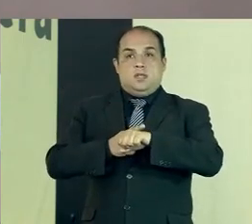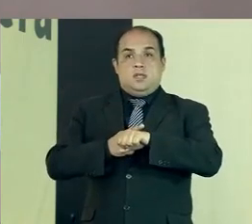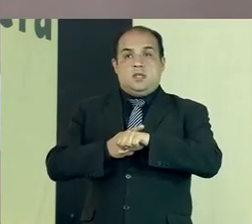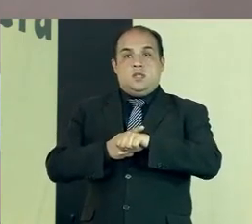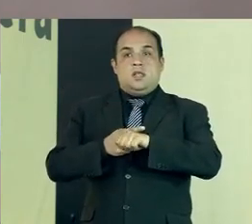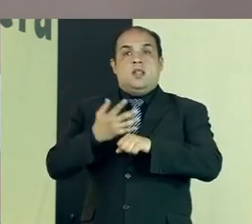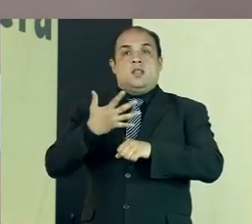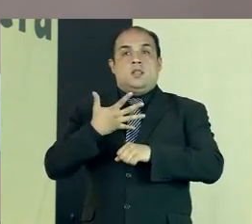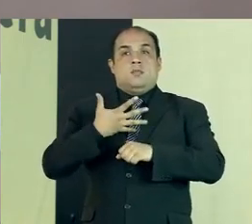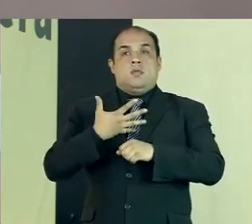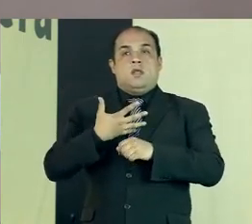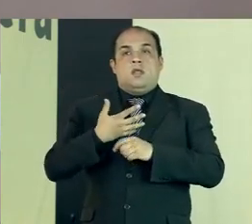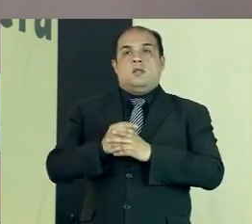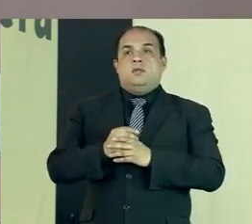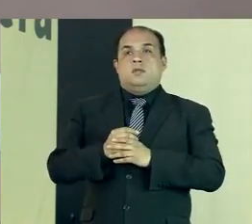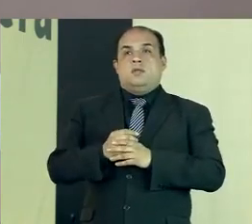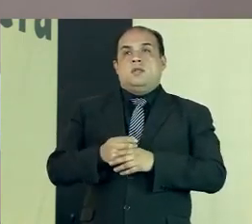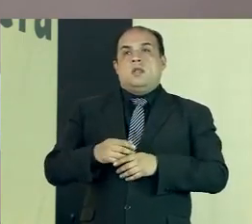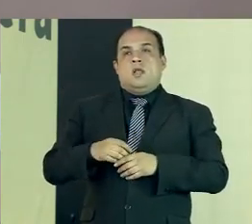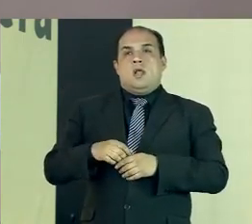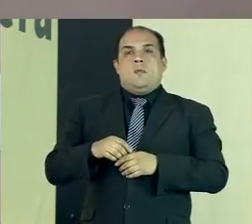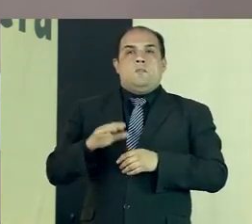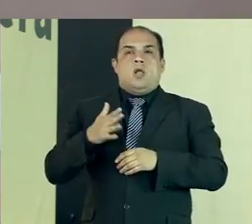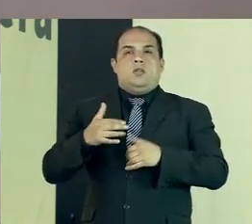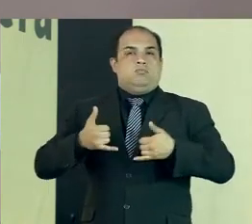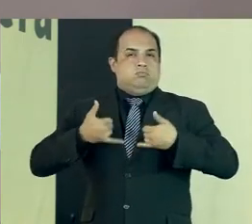en la mediana edad